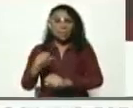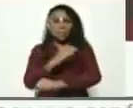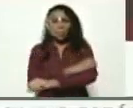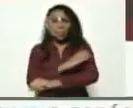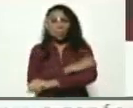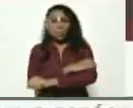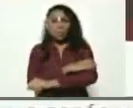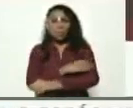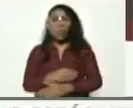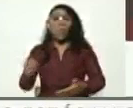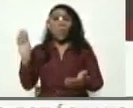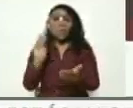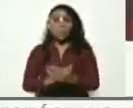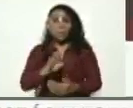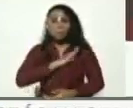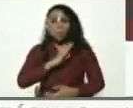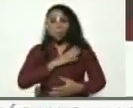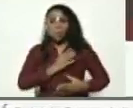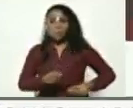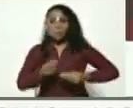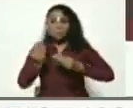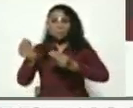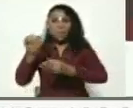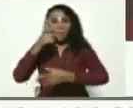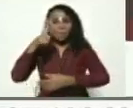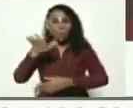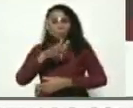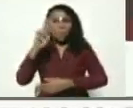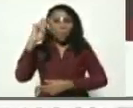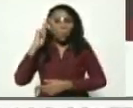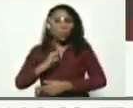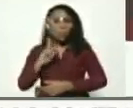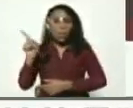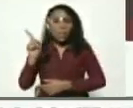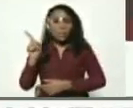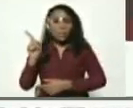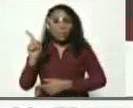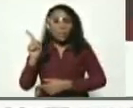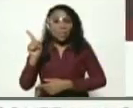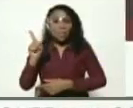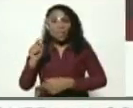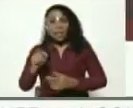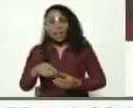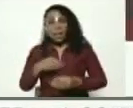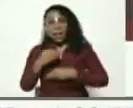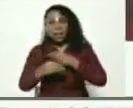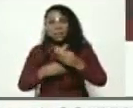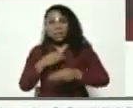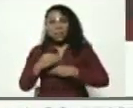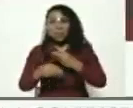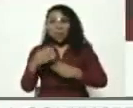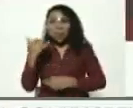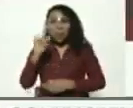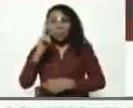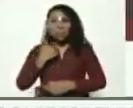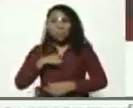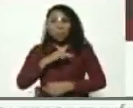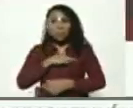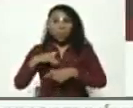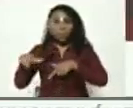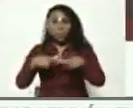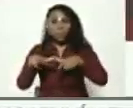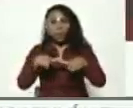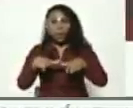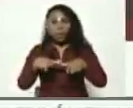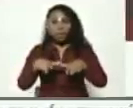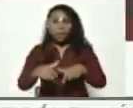lo devolvió a su pueblo. Bolívar, el que fue al Sambódromo, el que está en nuestro espacio